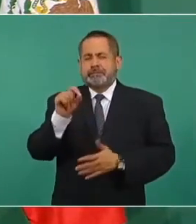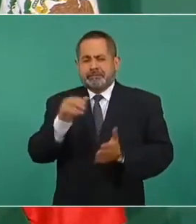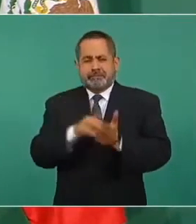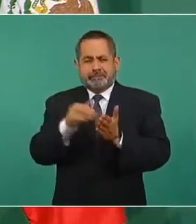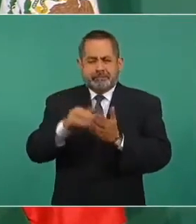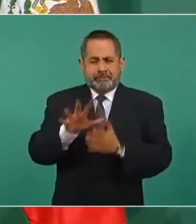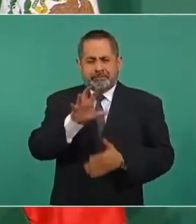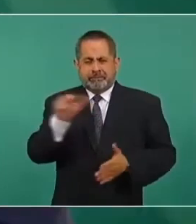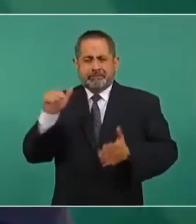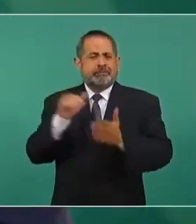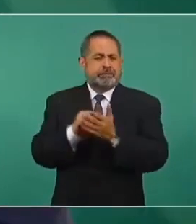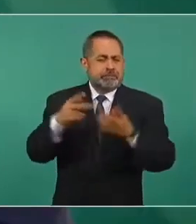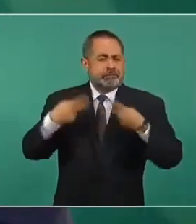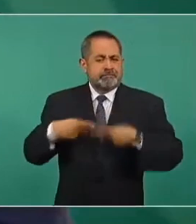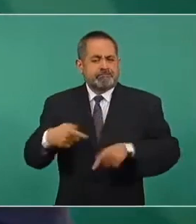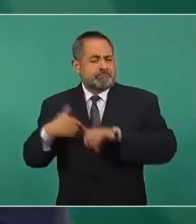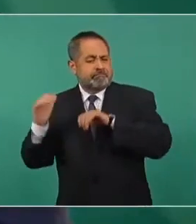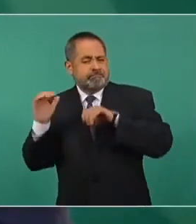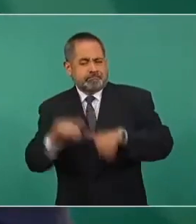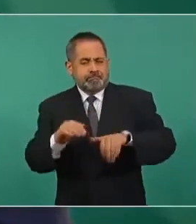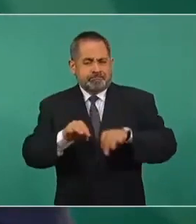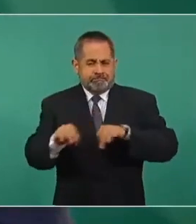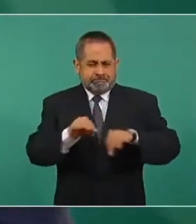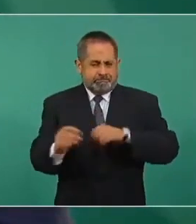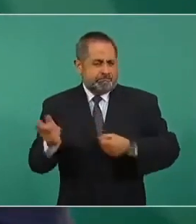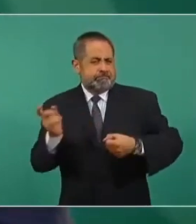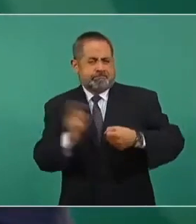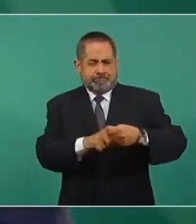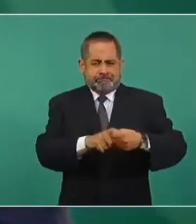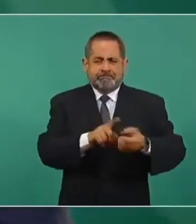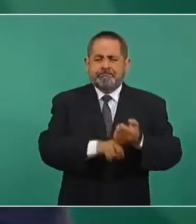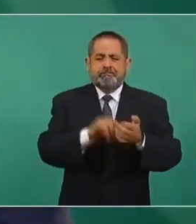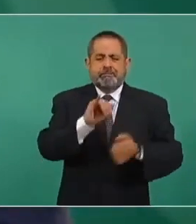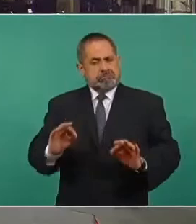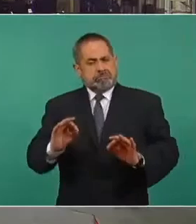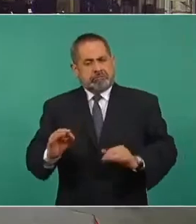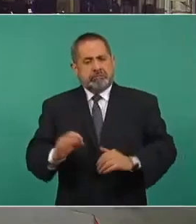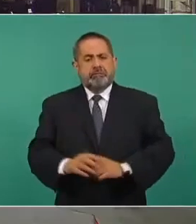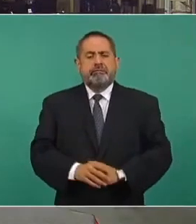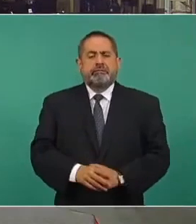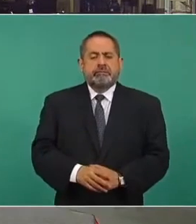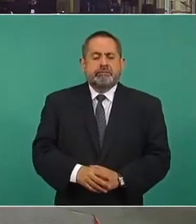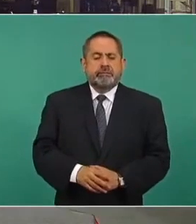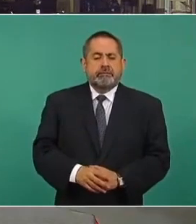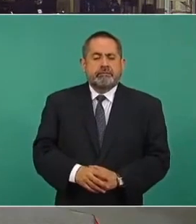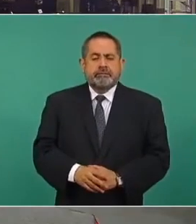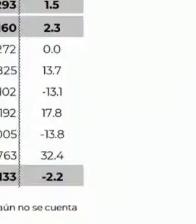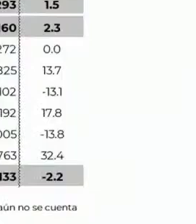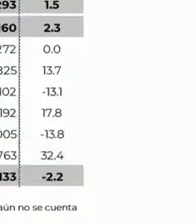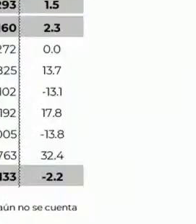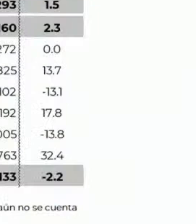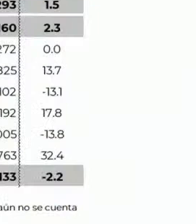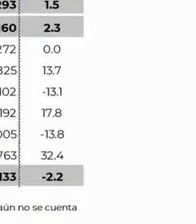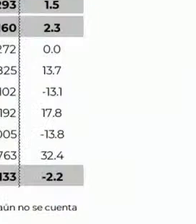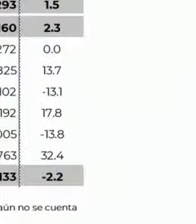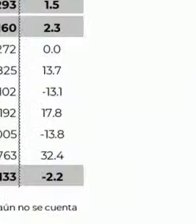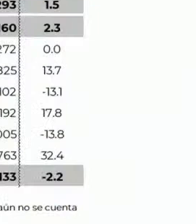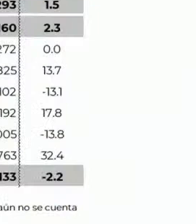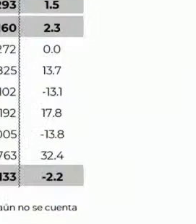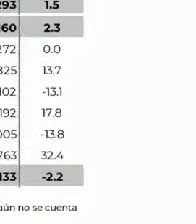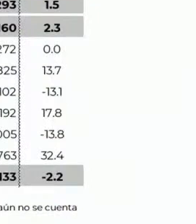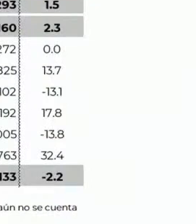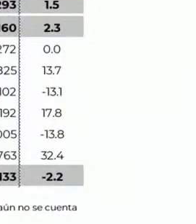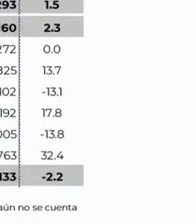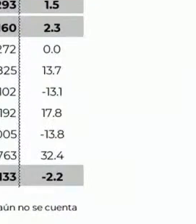20.500.000 trabajadores inscritos en el Seguro Social. Ingresos de